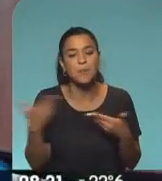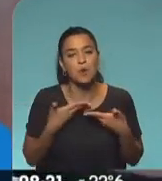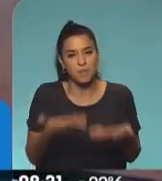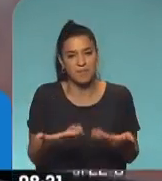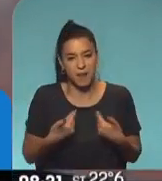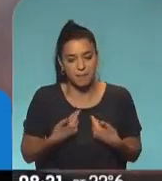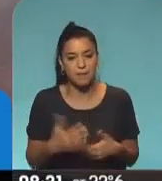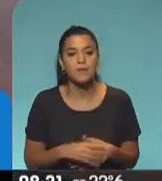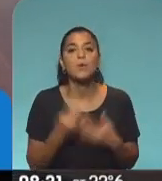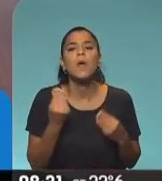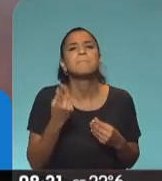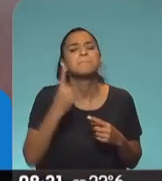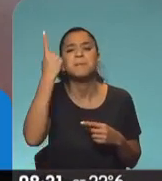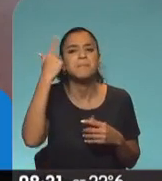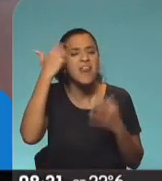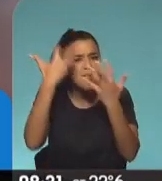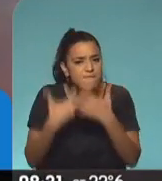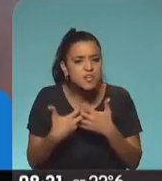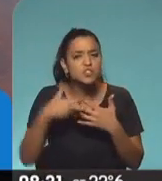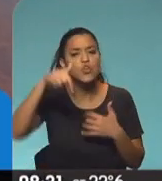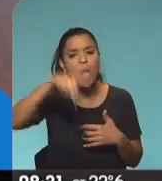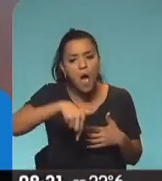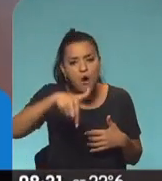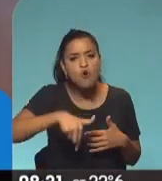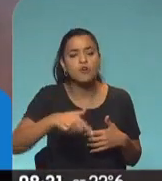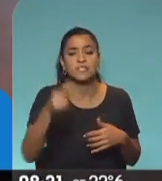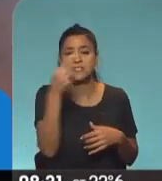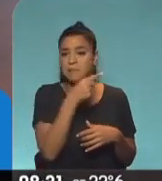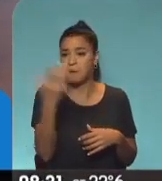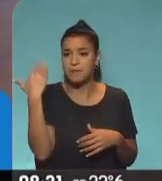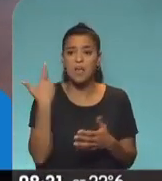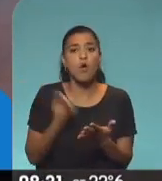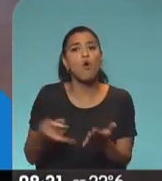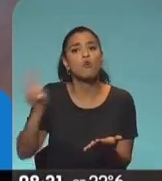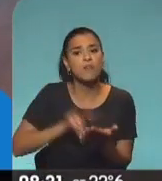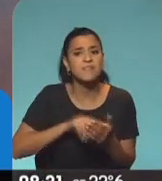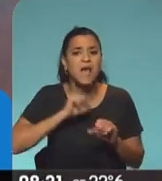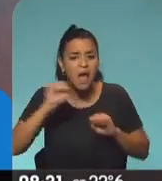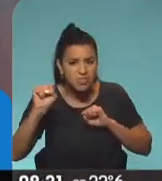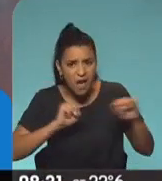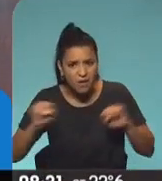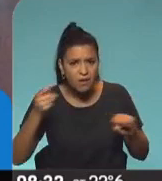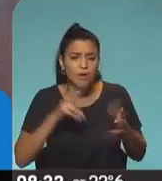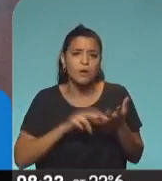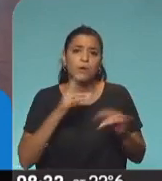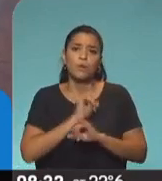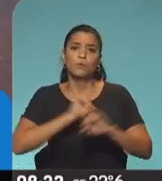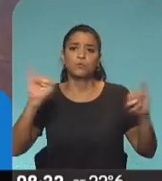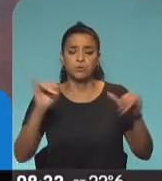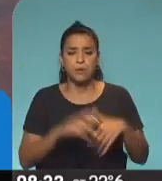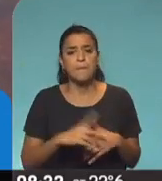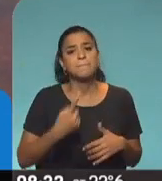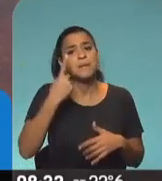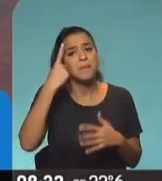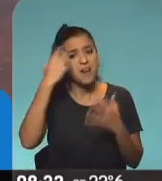invitación. ¿Cuál es la primera reflexión en este momento donde la semana pasada otra vez los ataques fueron noticias? La primera